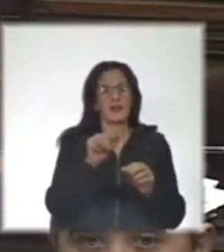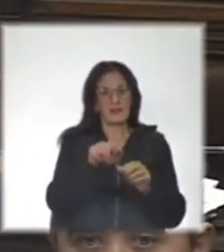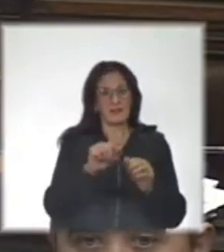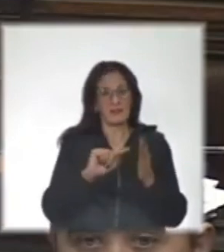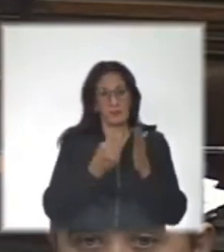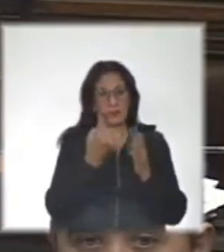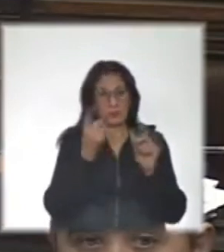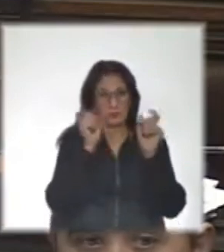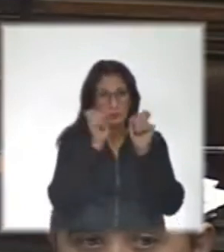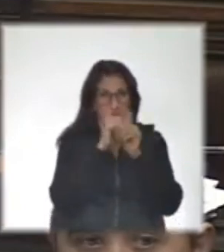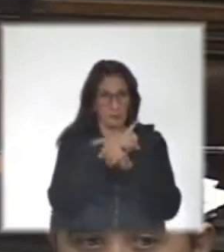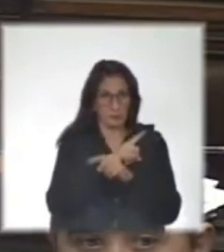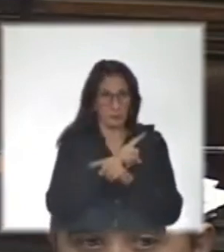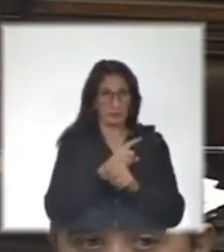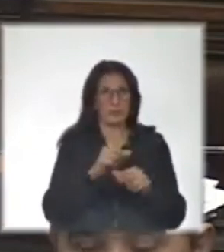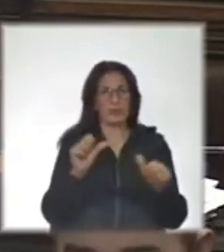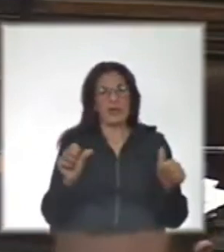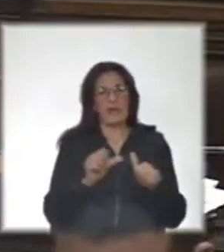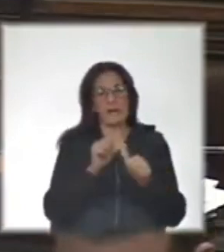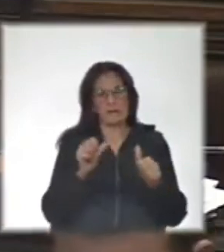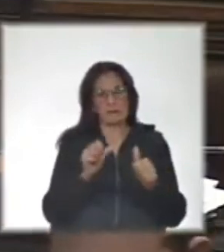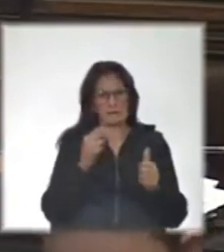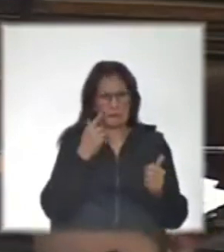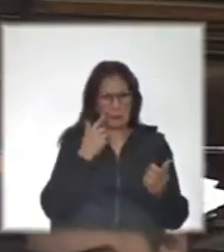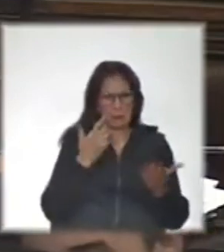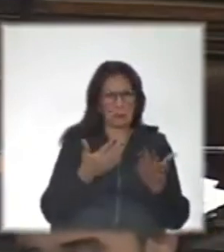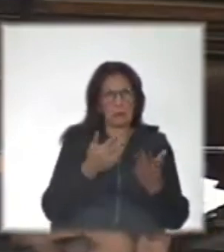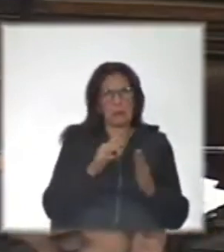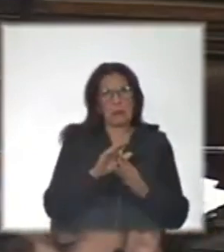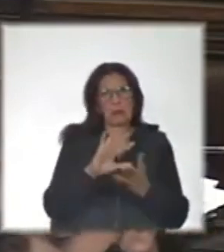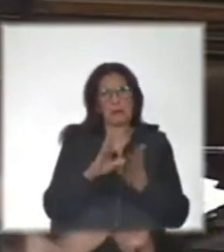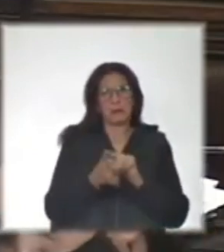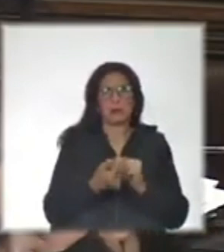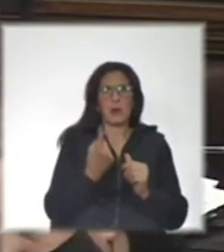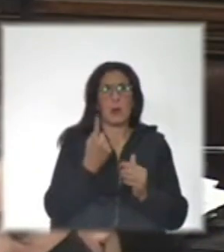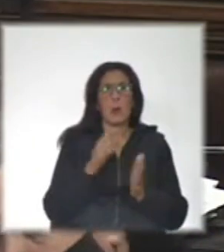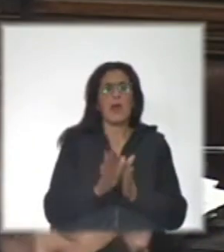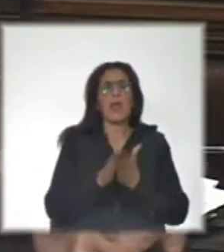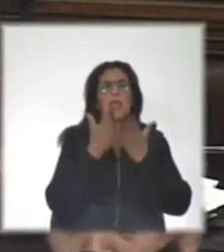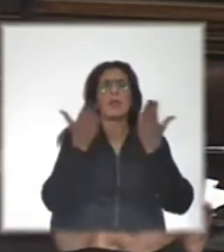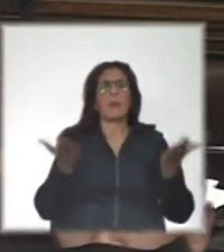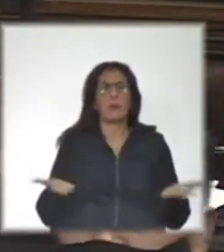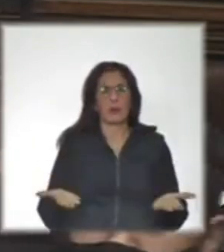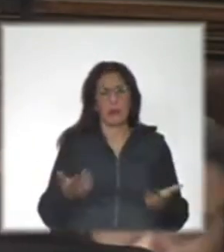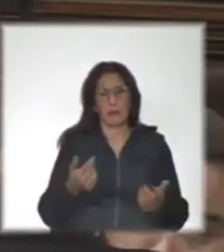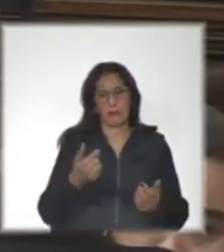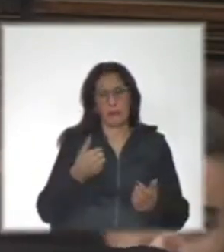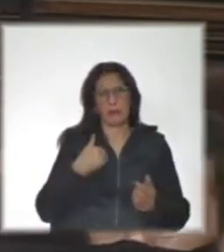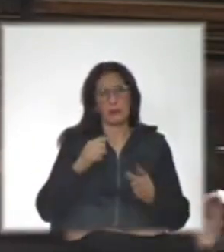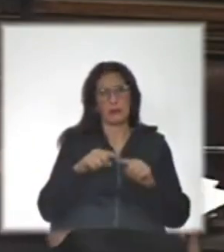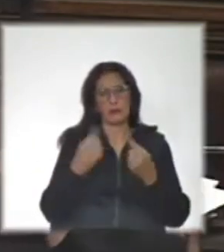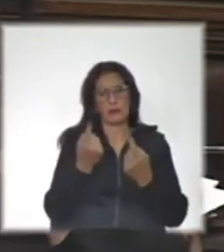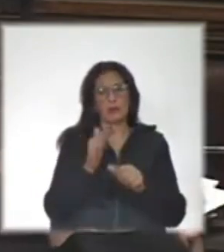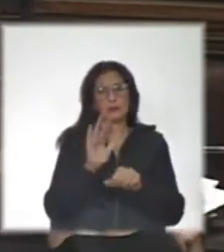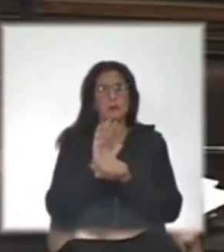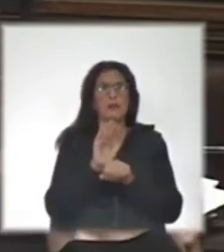compleja, hacen un examen que es un libro, nosotros lo utilizamos como un texto incluso en las clases.